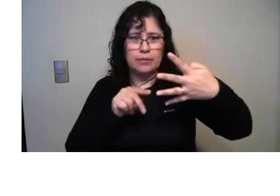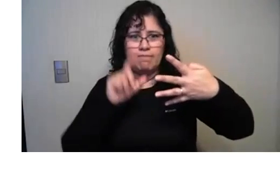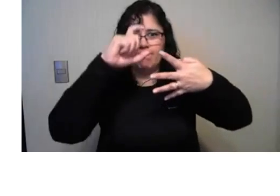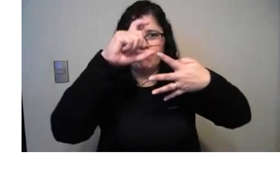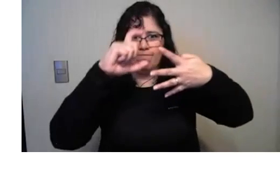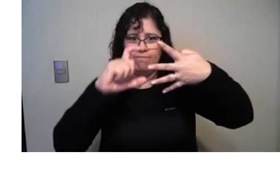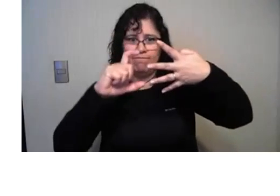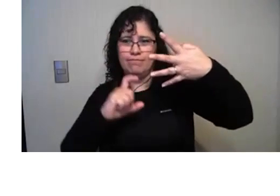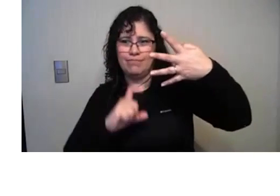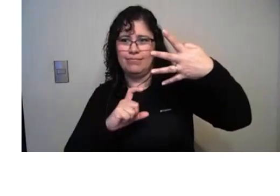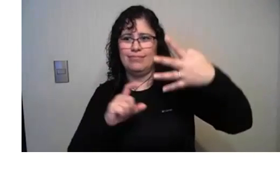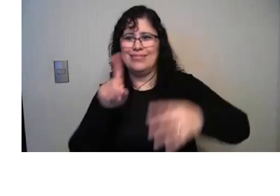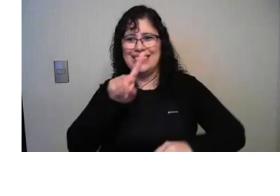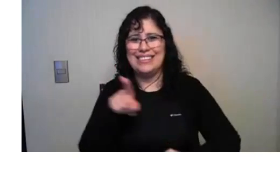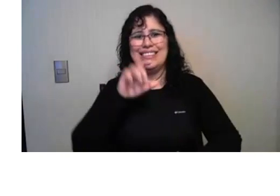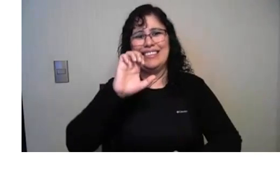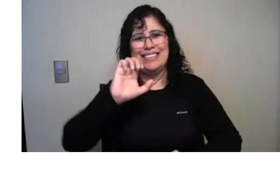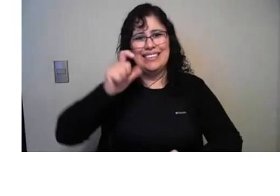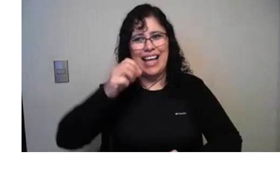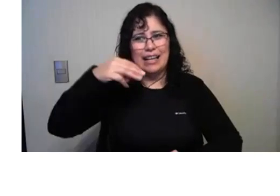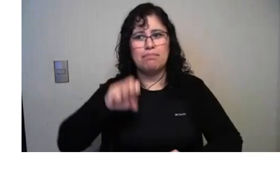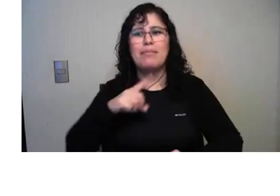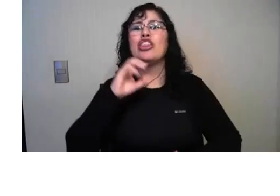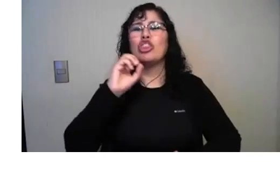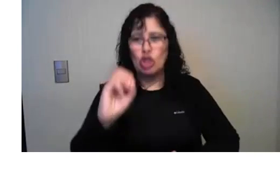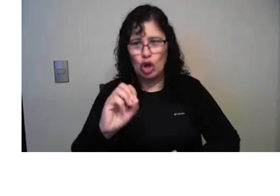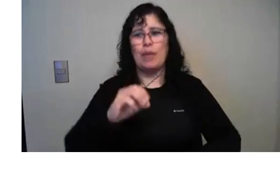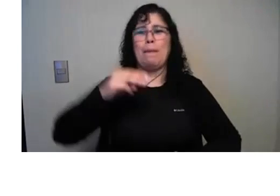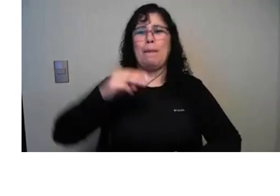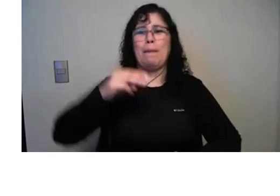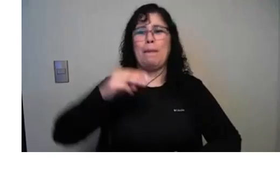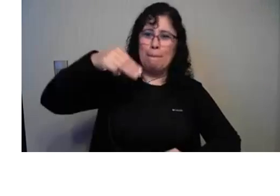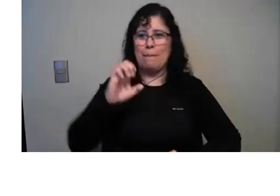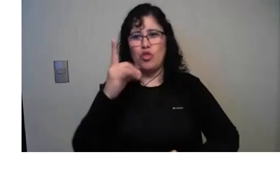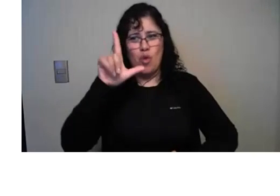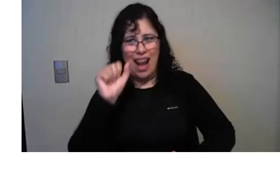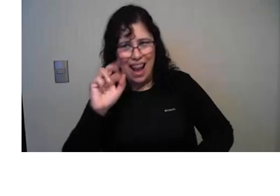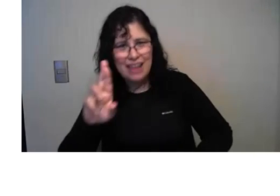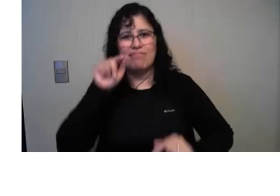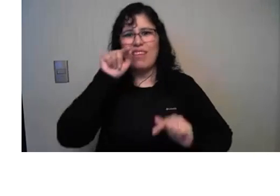segmentos medulares, están asociados a los nervios espinales, ¿ya?